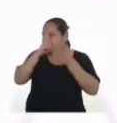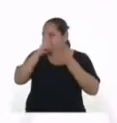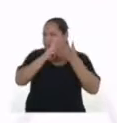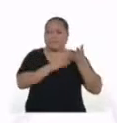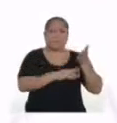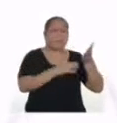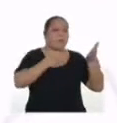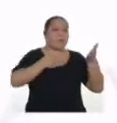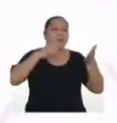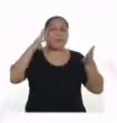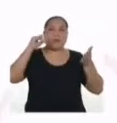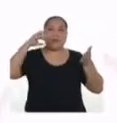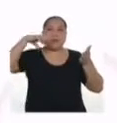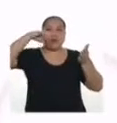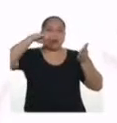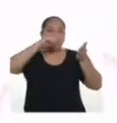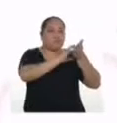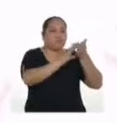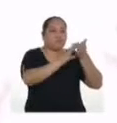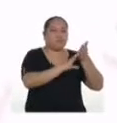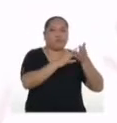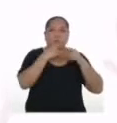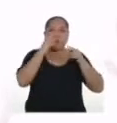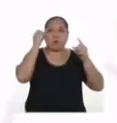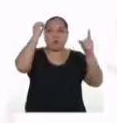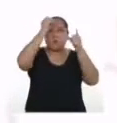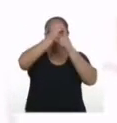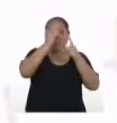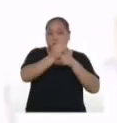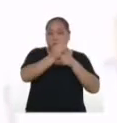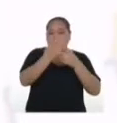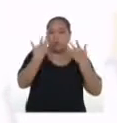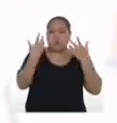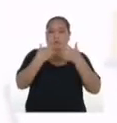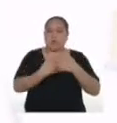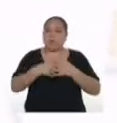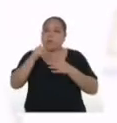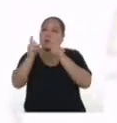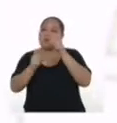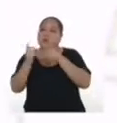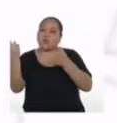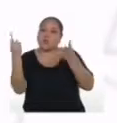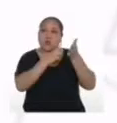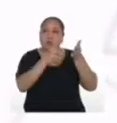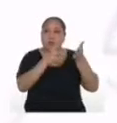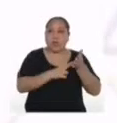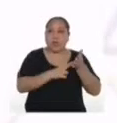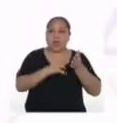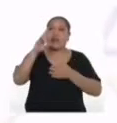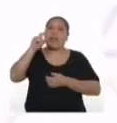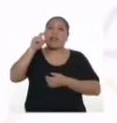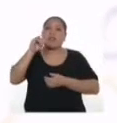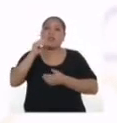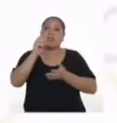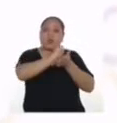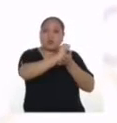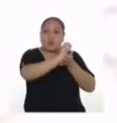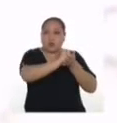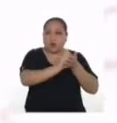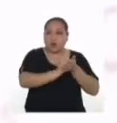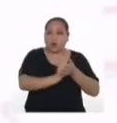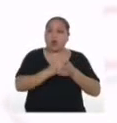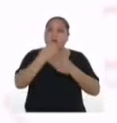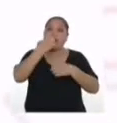leo. Mi díptico responde al propósito, público, registro, estructura y tipo de